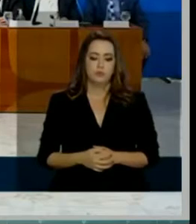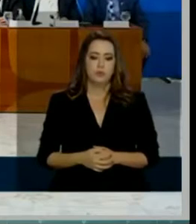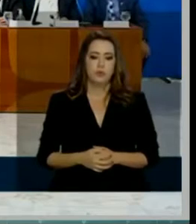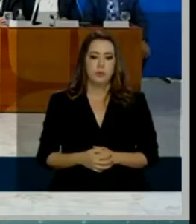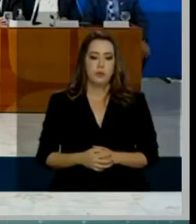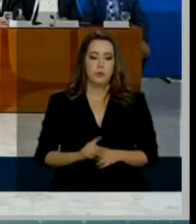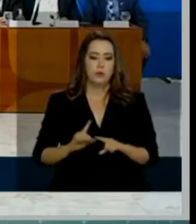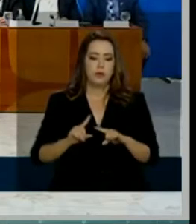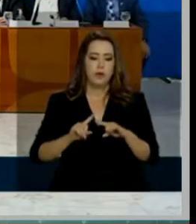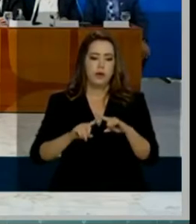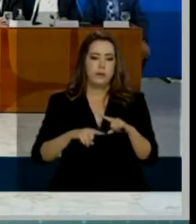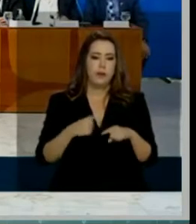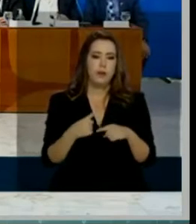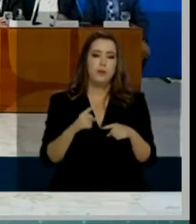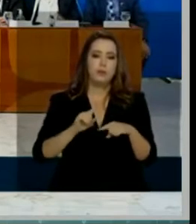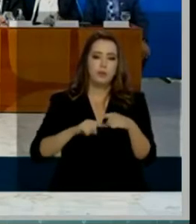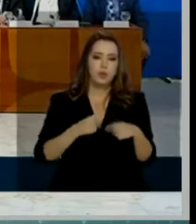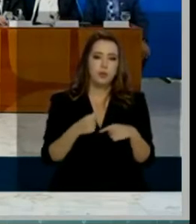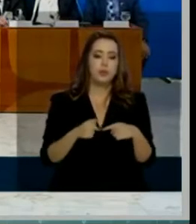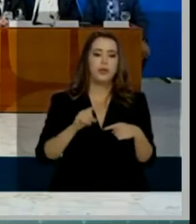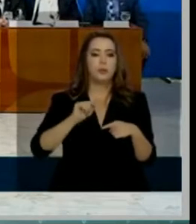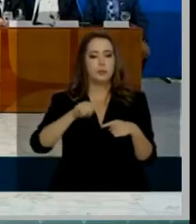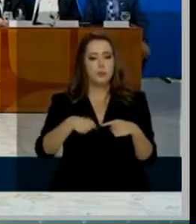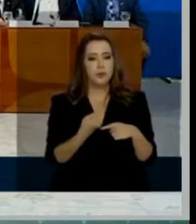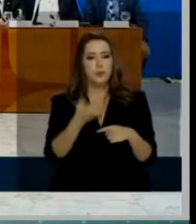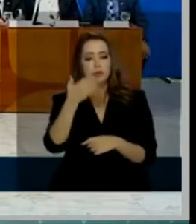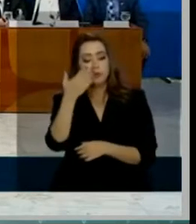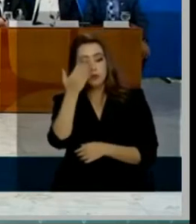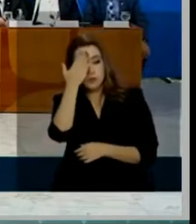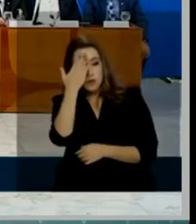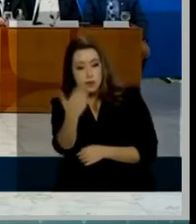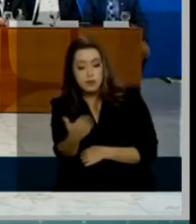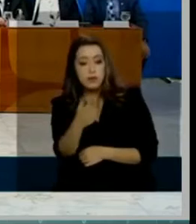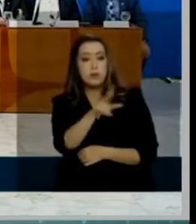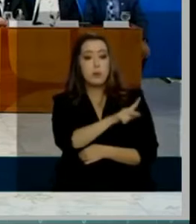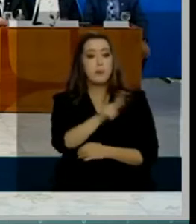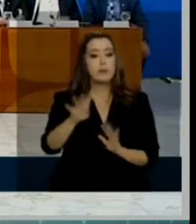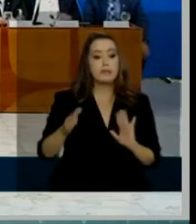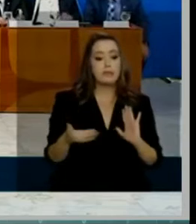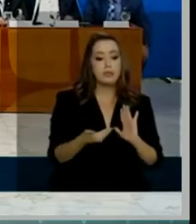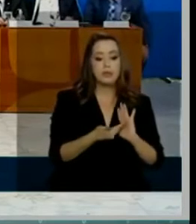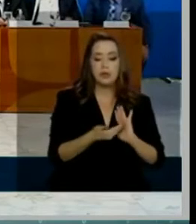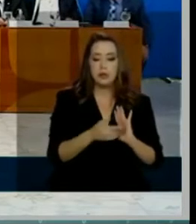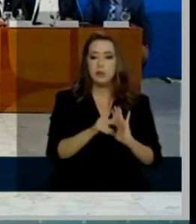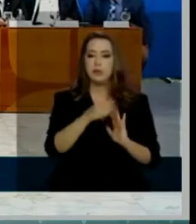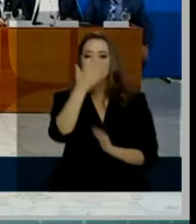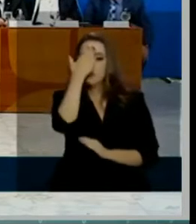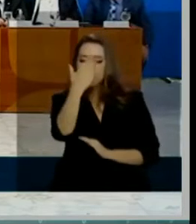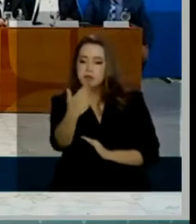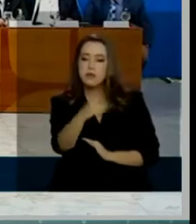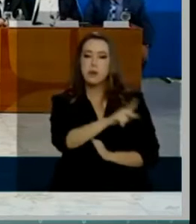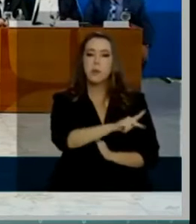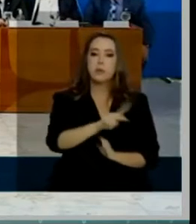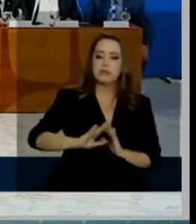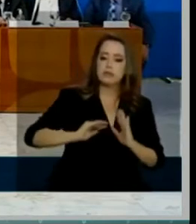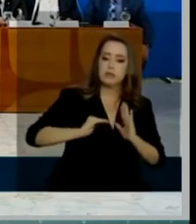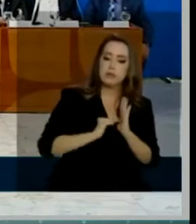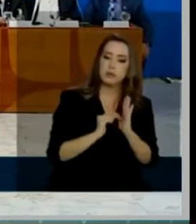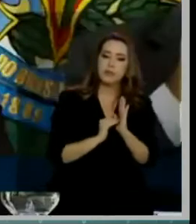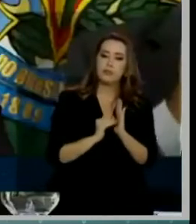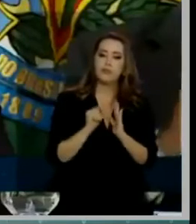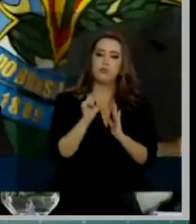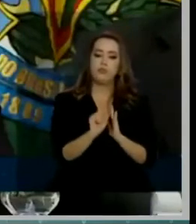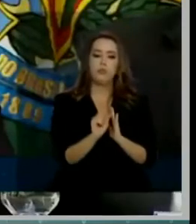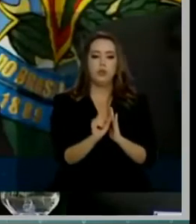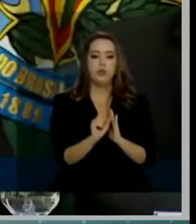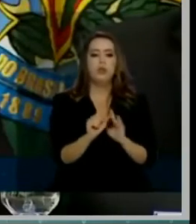Fue prácticamente repudiado en las redes sociales por el grueso de la población brasileña. Llegó hasta el trending